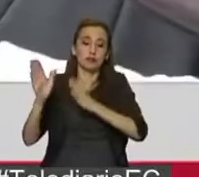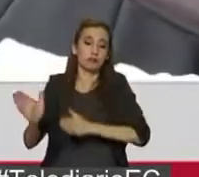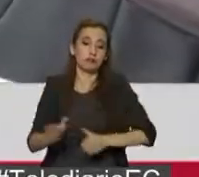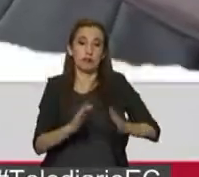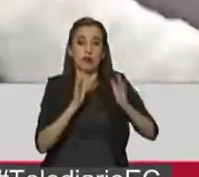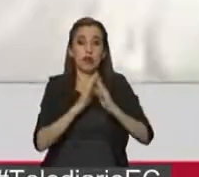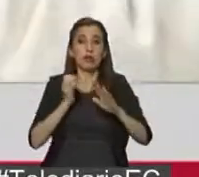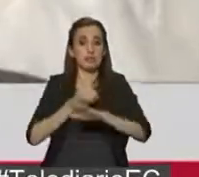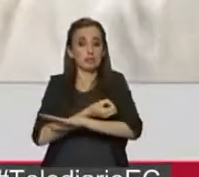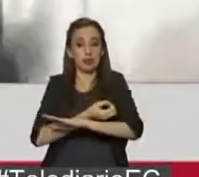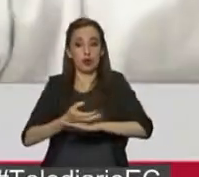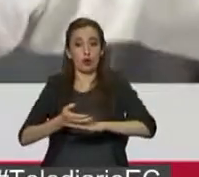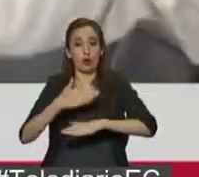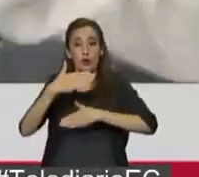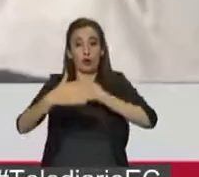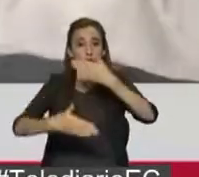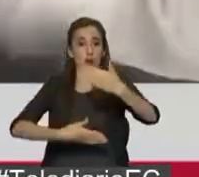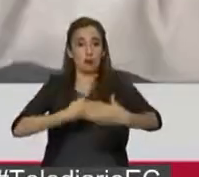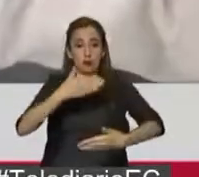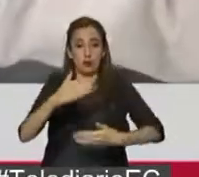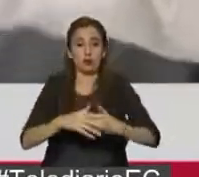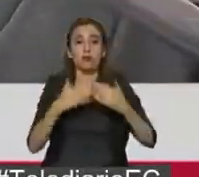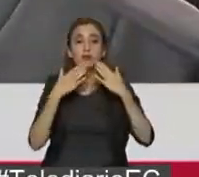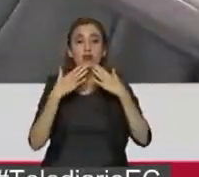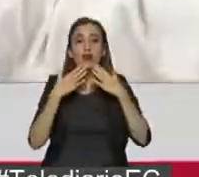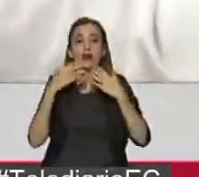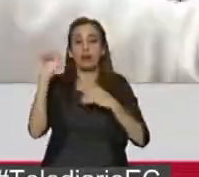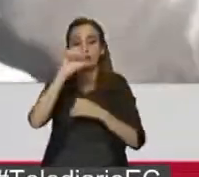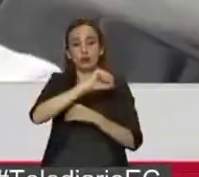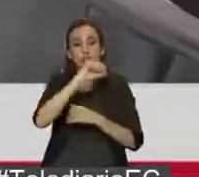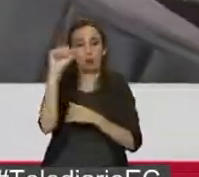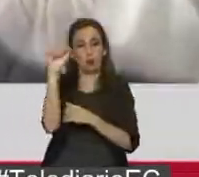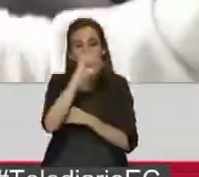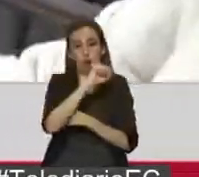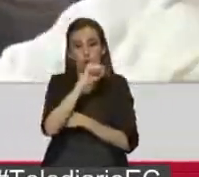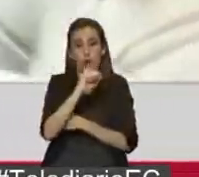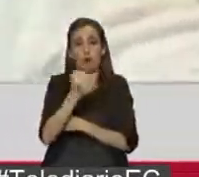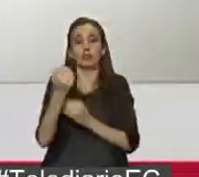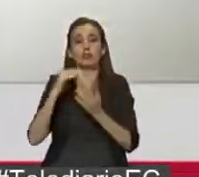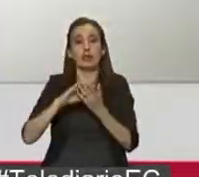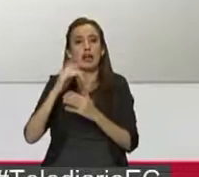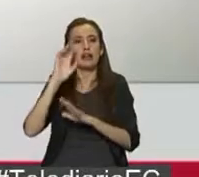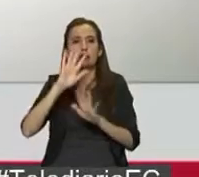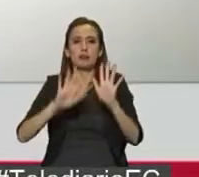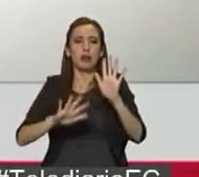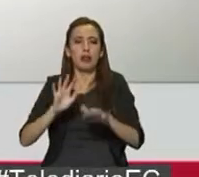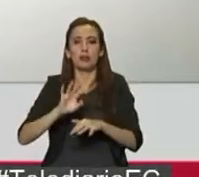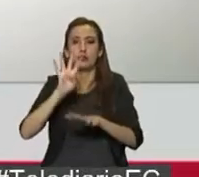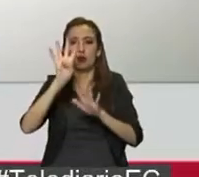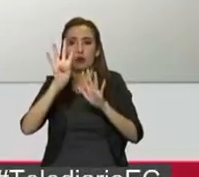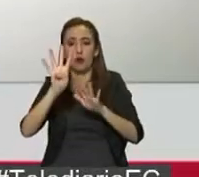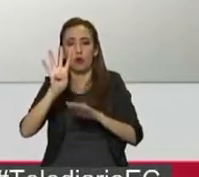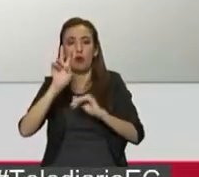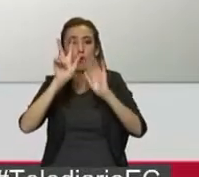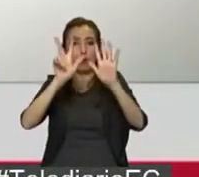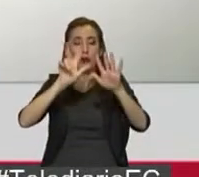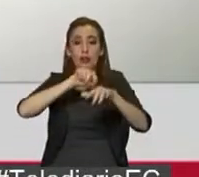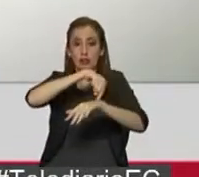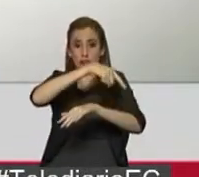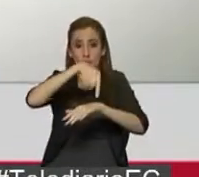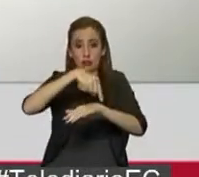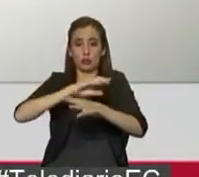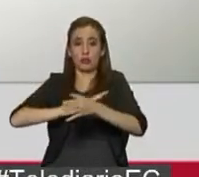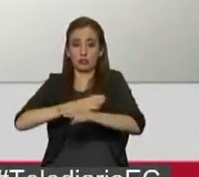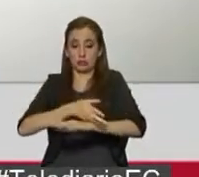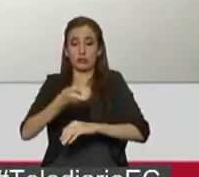ellos es no dejar de encender el vehículo cada 48 horas. Durante 3-5 minutos es suficiente para